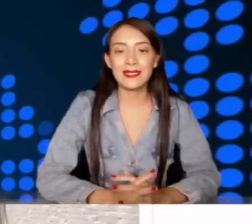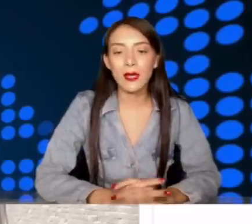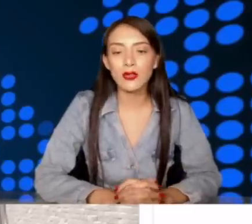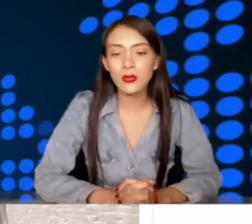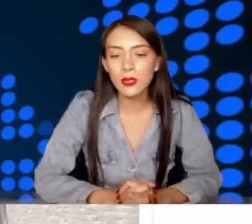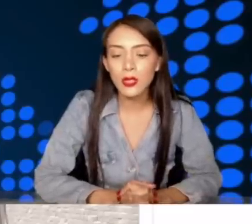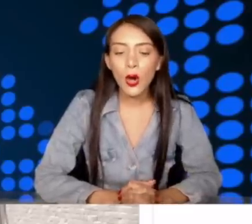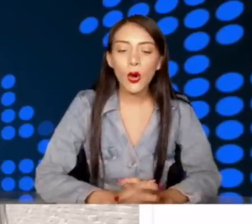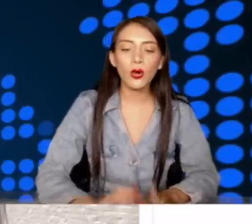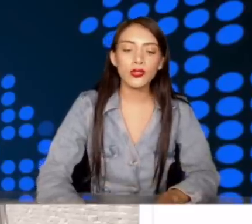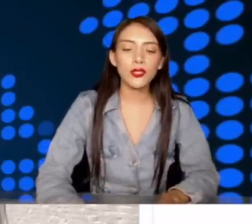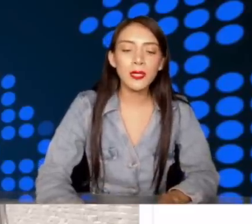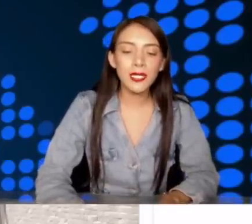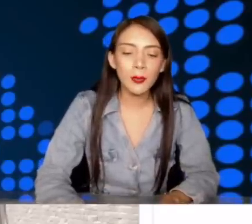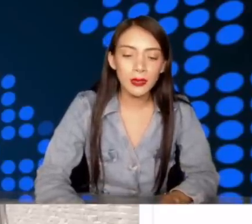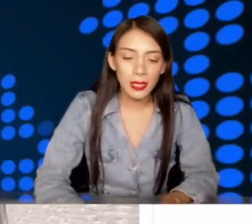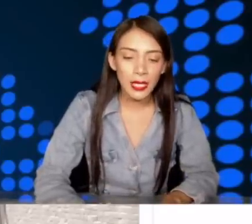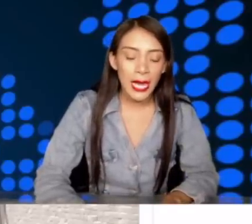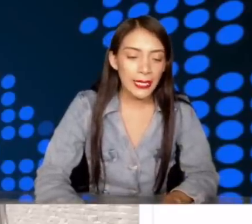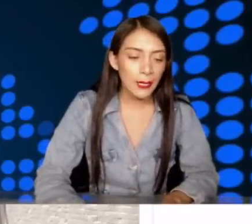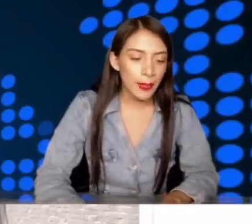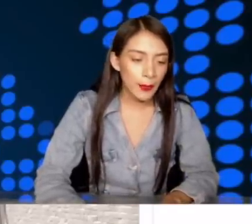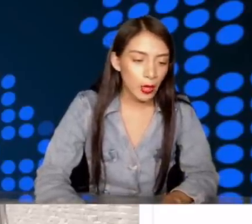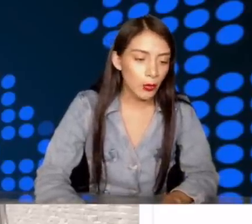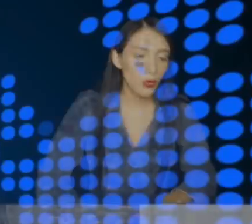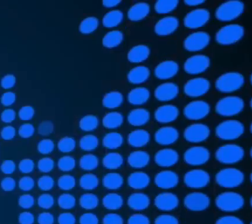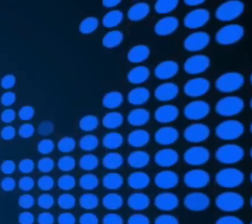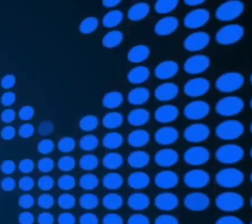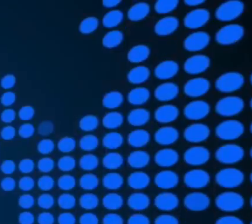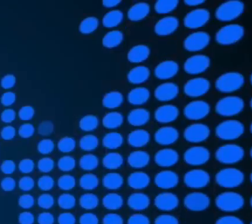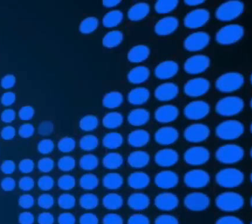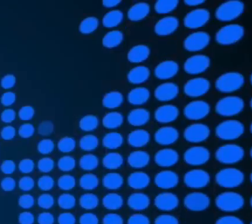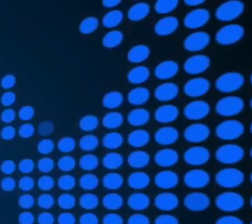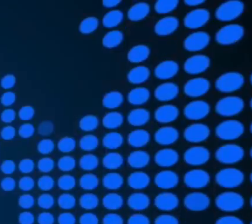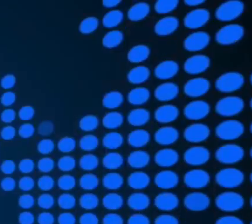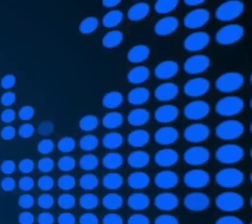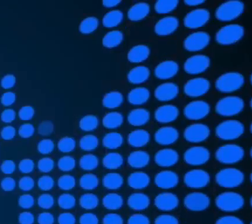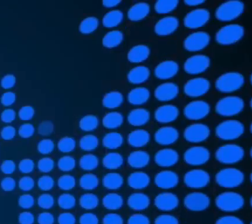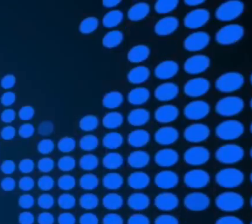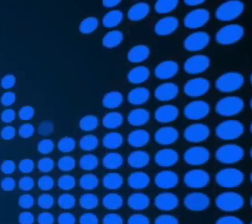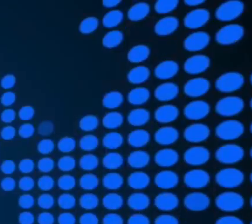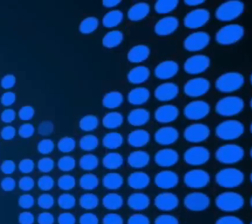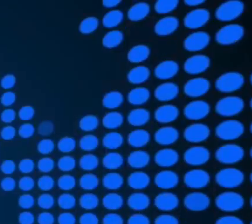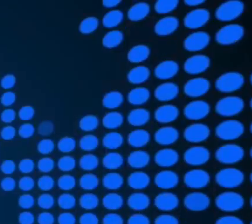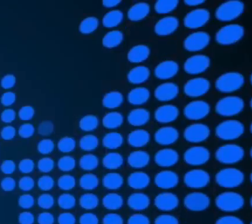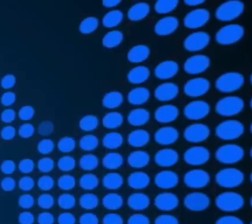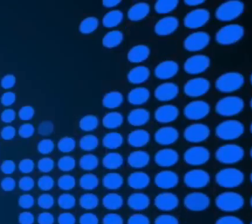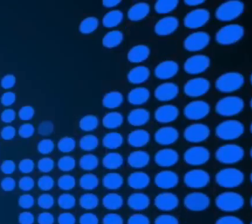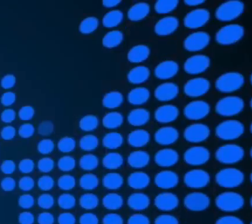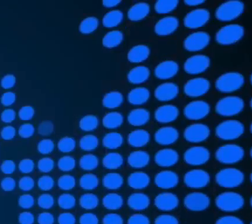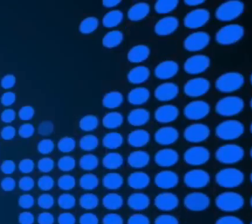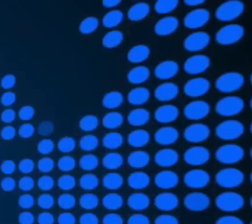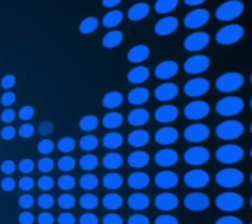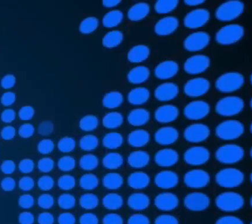por Estados Unidos. Ojo, yo no me quiero meter en el tema, como lo ha venido manejando López Obrador, si un presidente fue malo o bueno